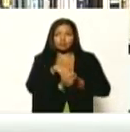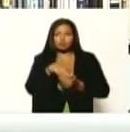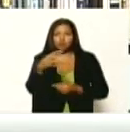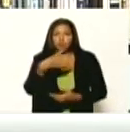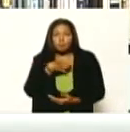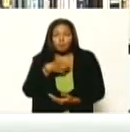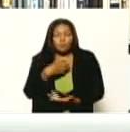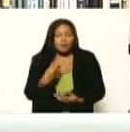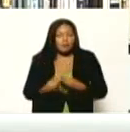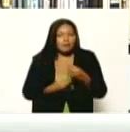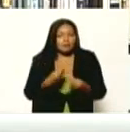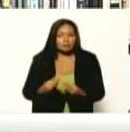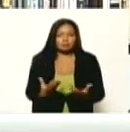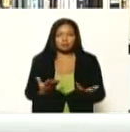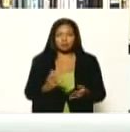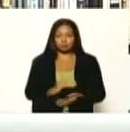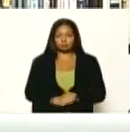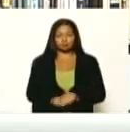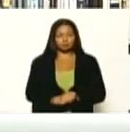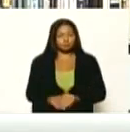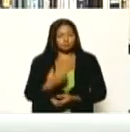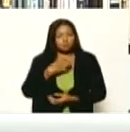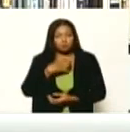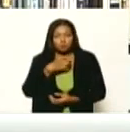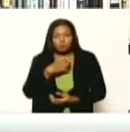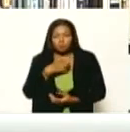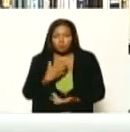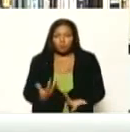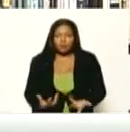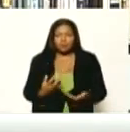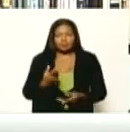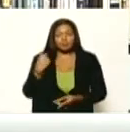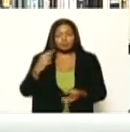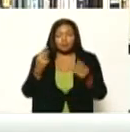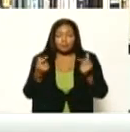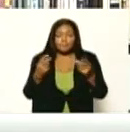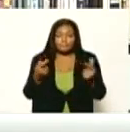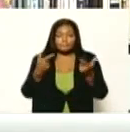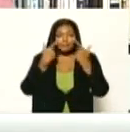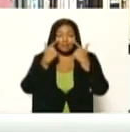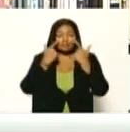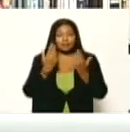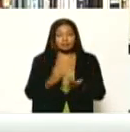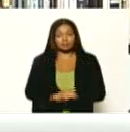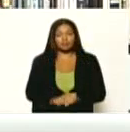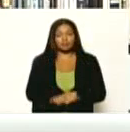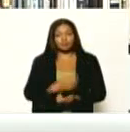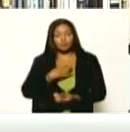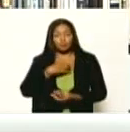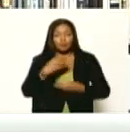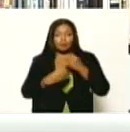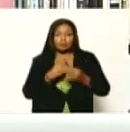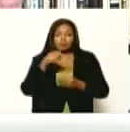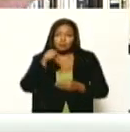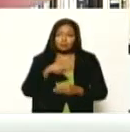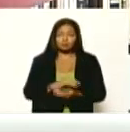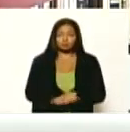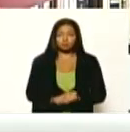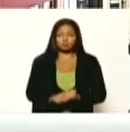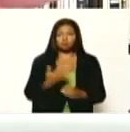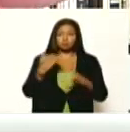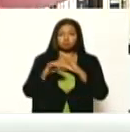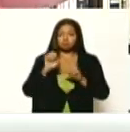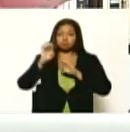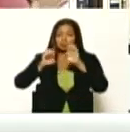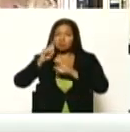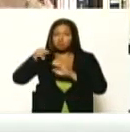no puede ser así. No, tenemos que estar pendientes. No puede ser eso. Bueno, yo